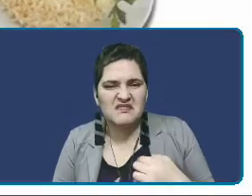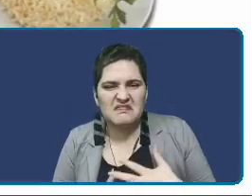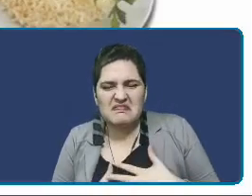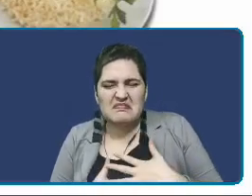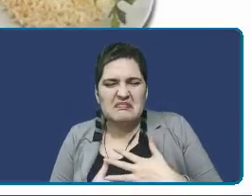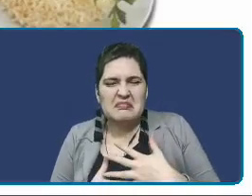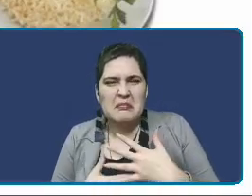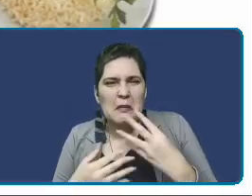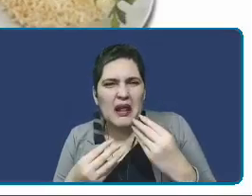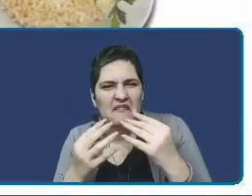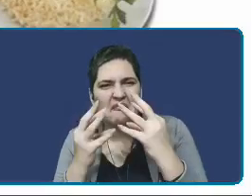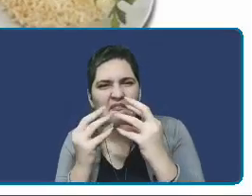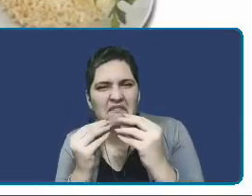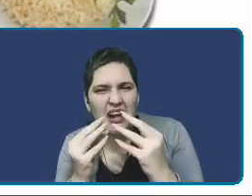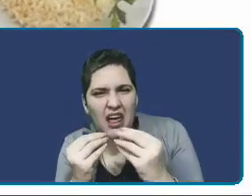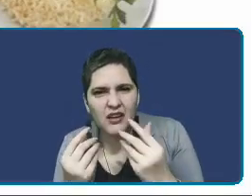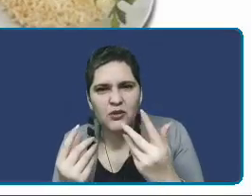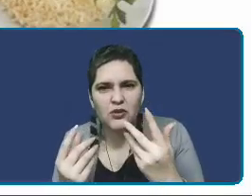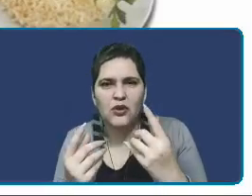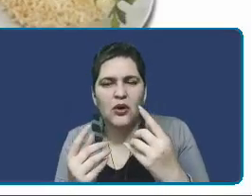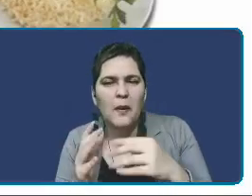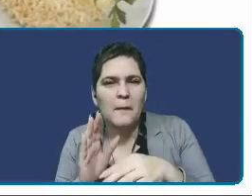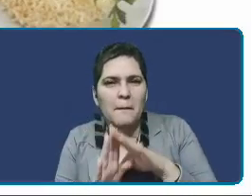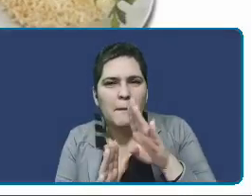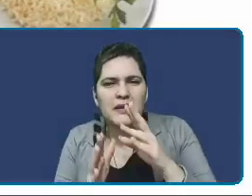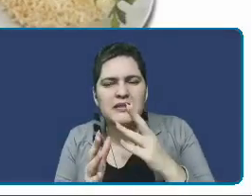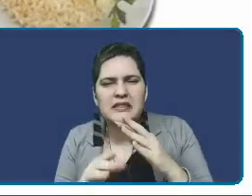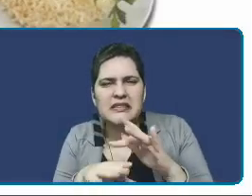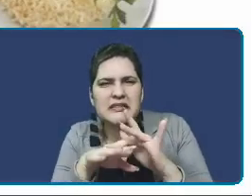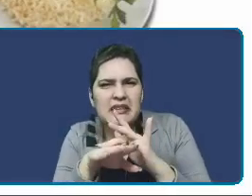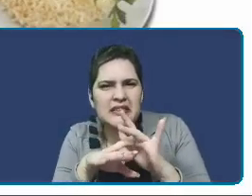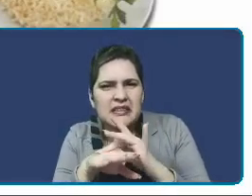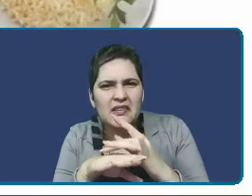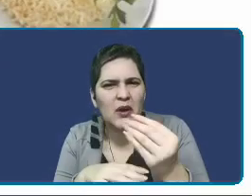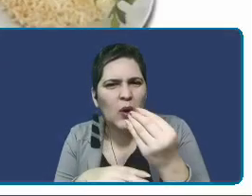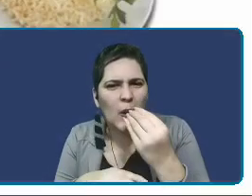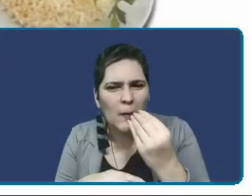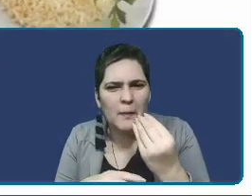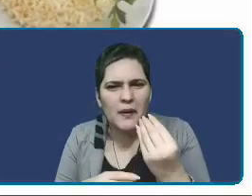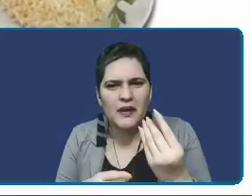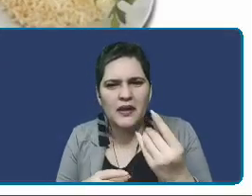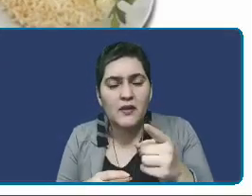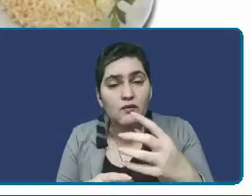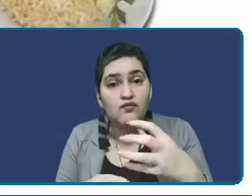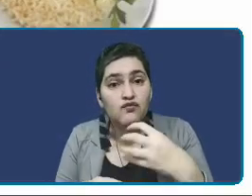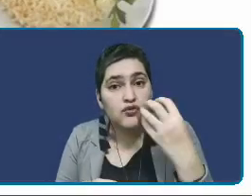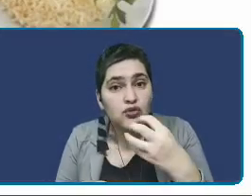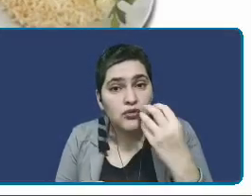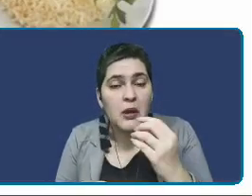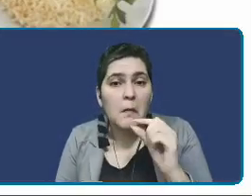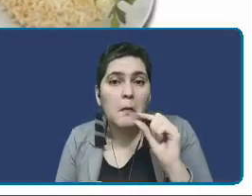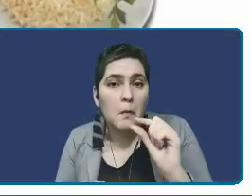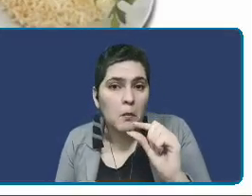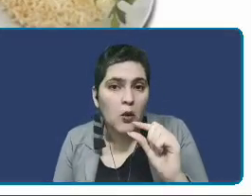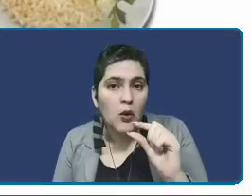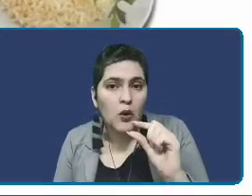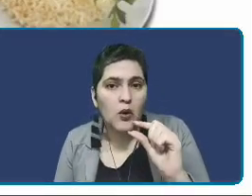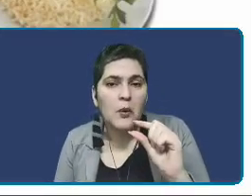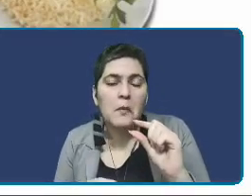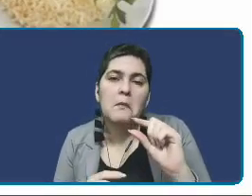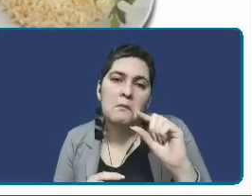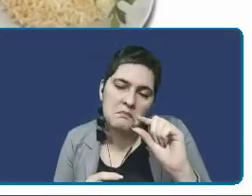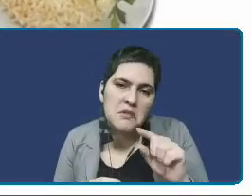donde mayor voy a tener la sensibilidad para dejar de consumirlo. Las frutas cuesta un poco menos, ¿no es cierto? Pero